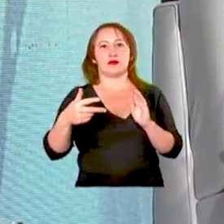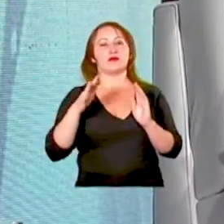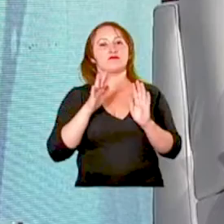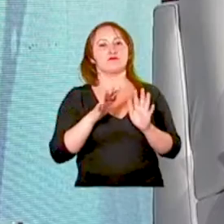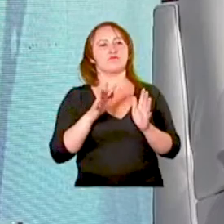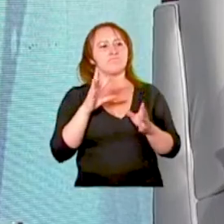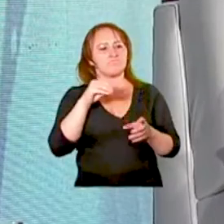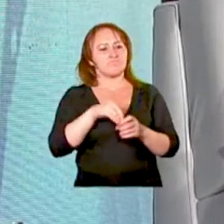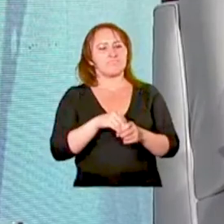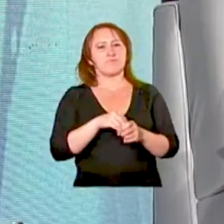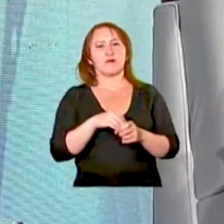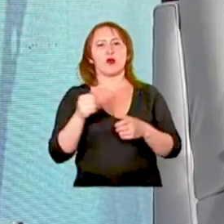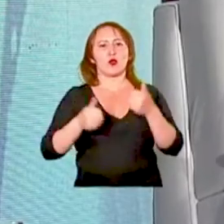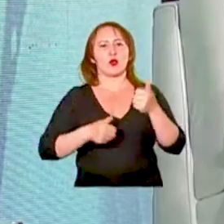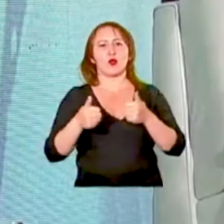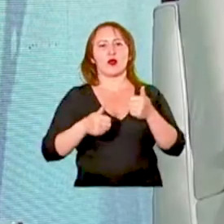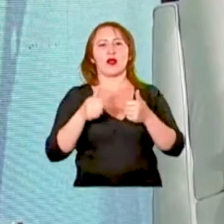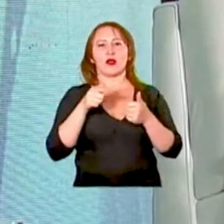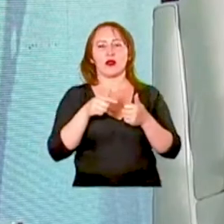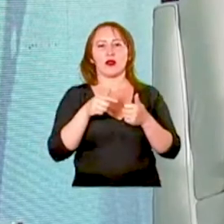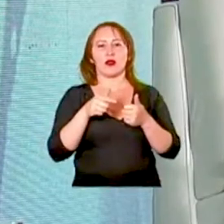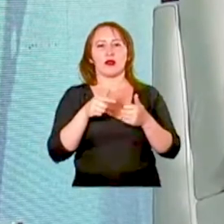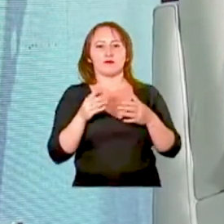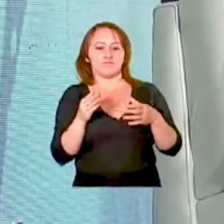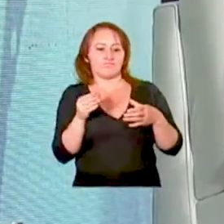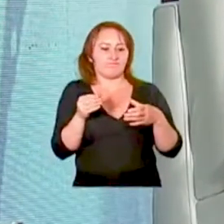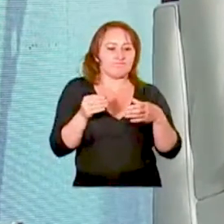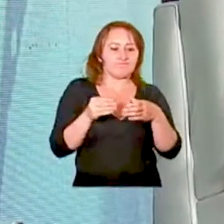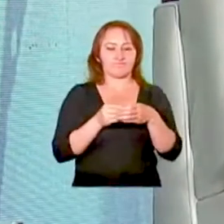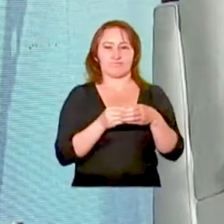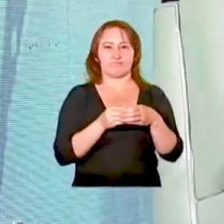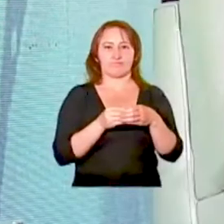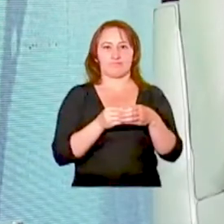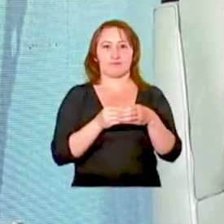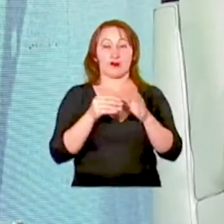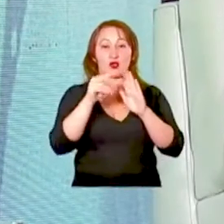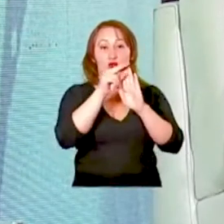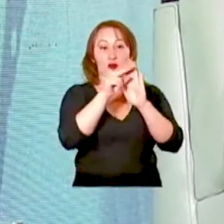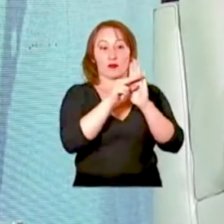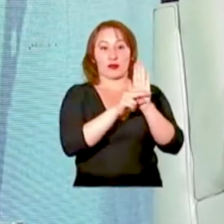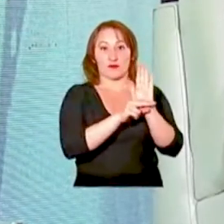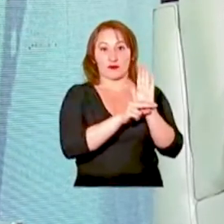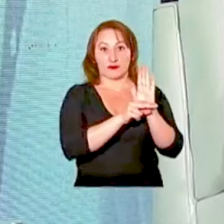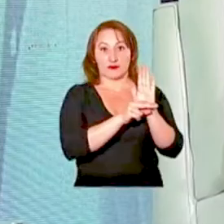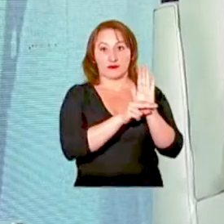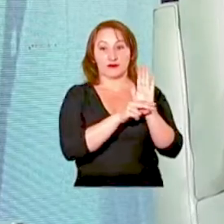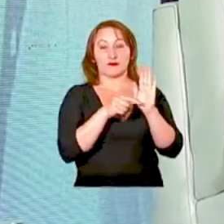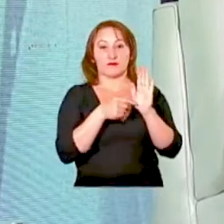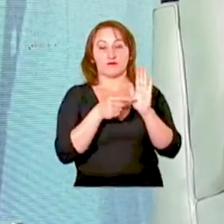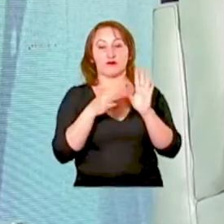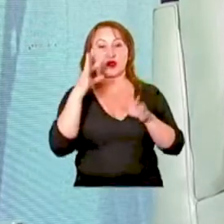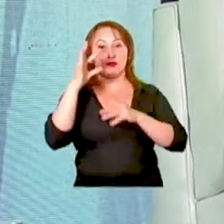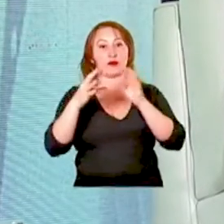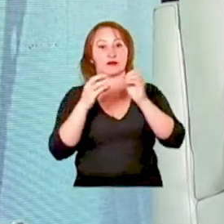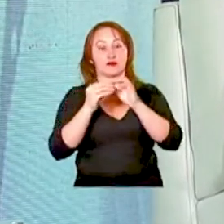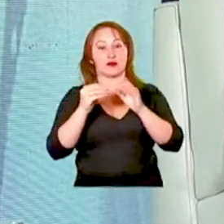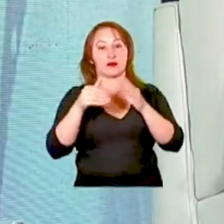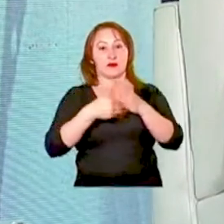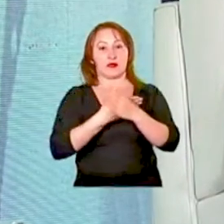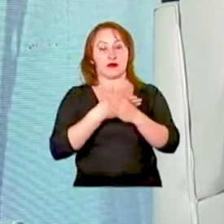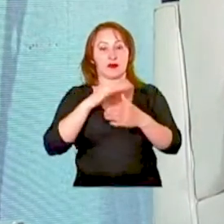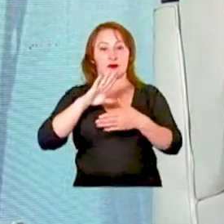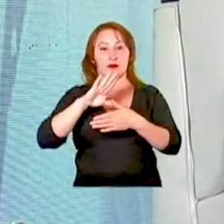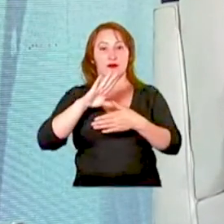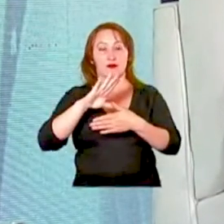que implica en ese orden ajustar la normativa, en este caso de la Convención Americana, que es